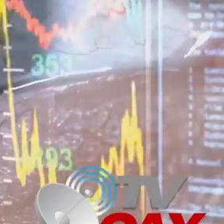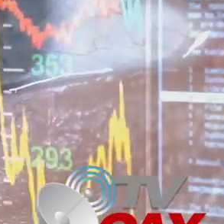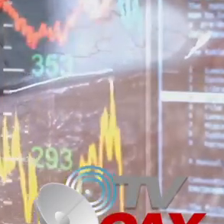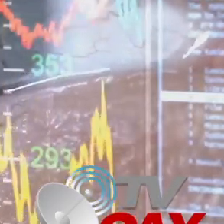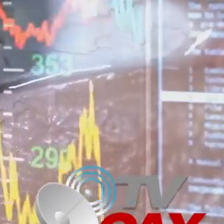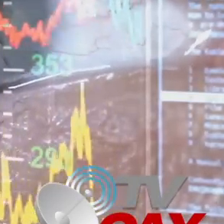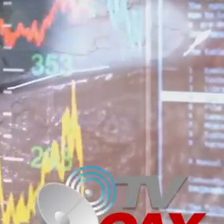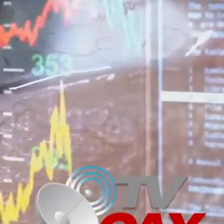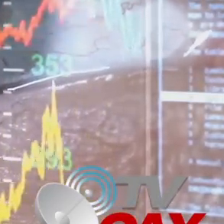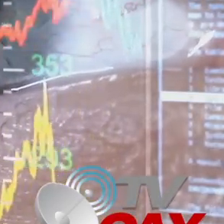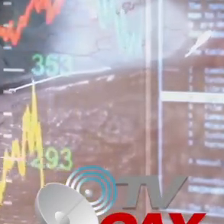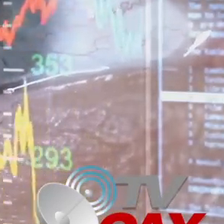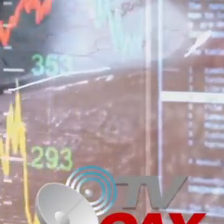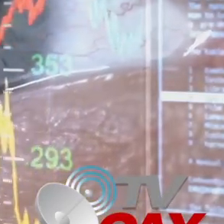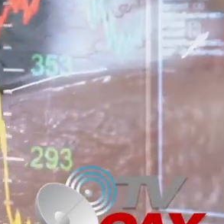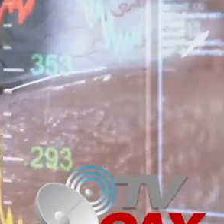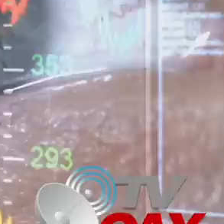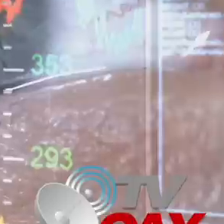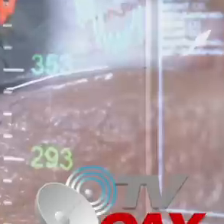la falta de gas